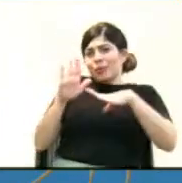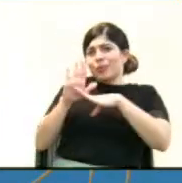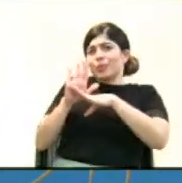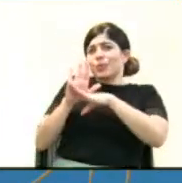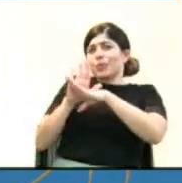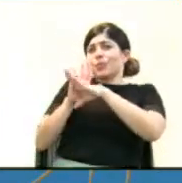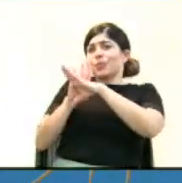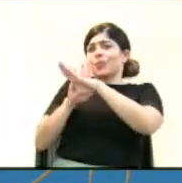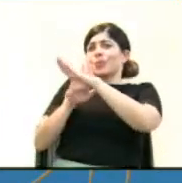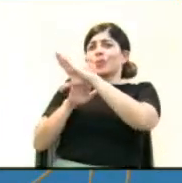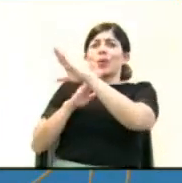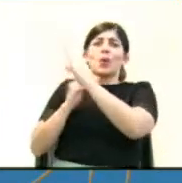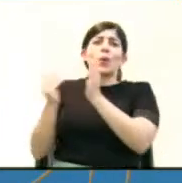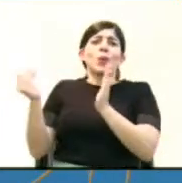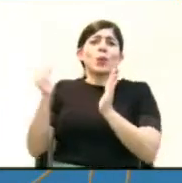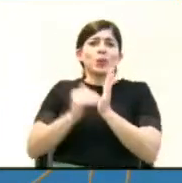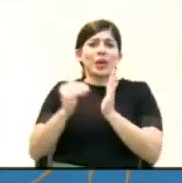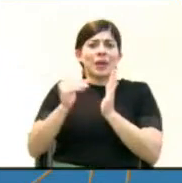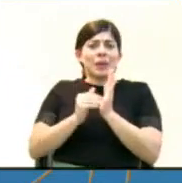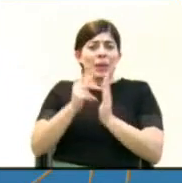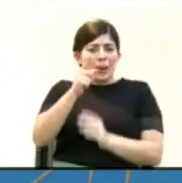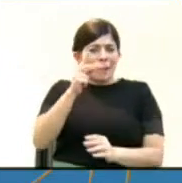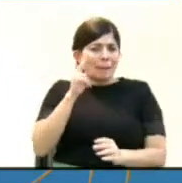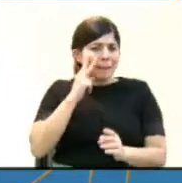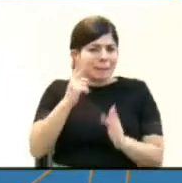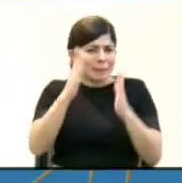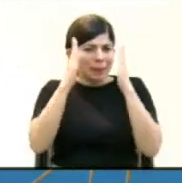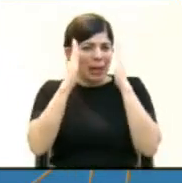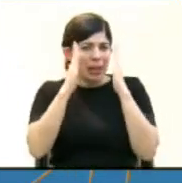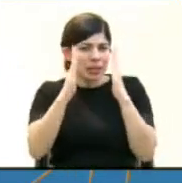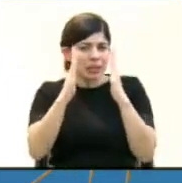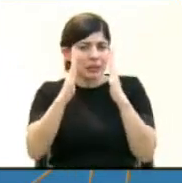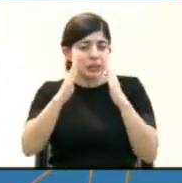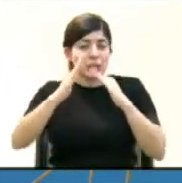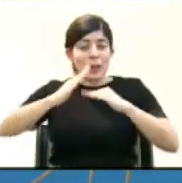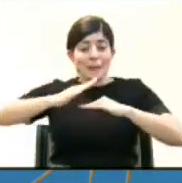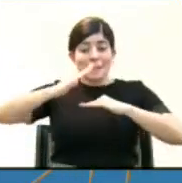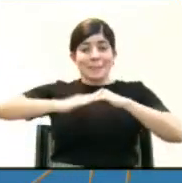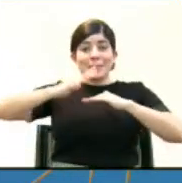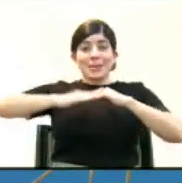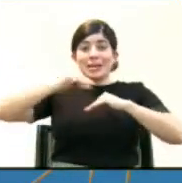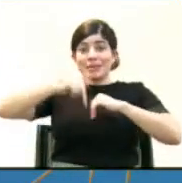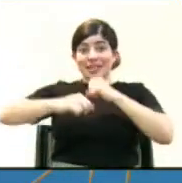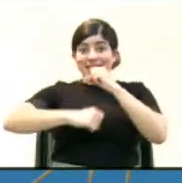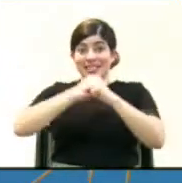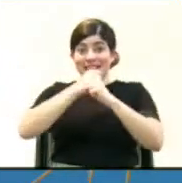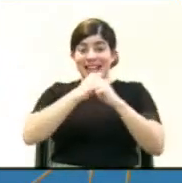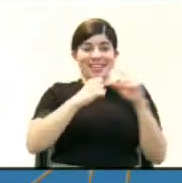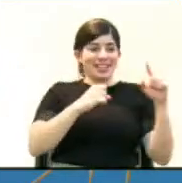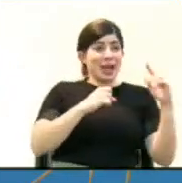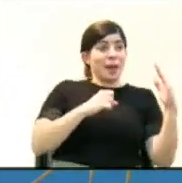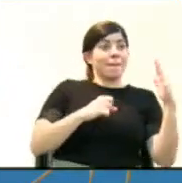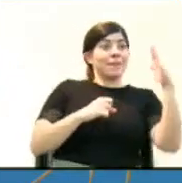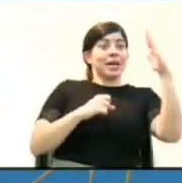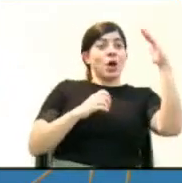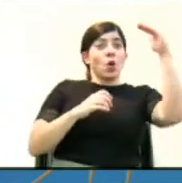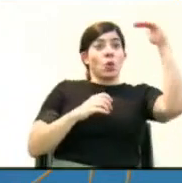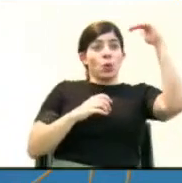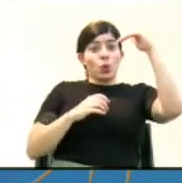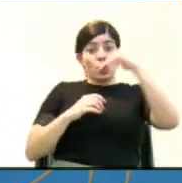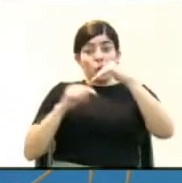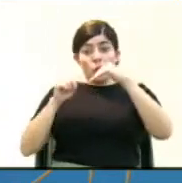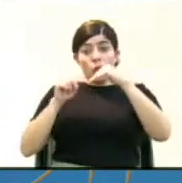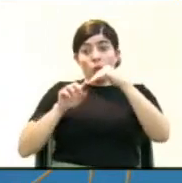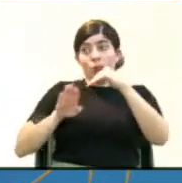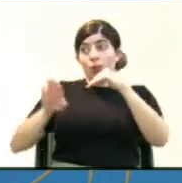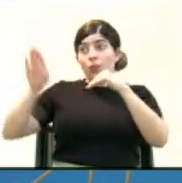arriba otra vez. Tomen nota que el piso de este año, entre el último pico y donde estamos